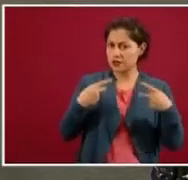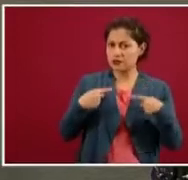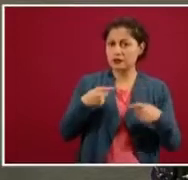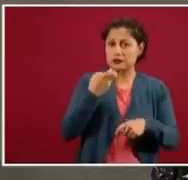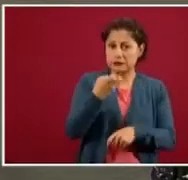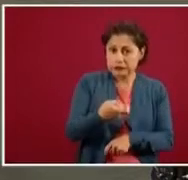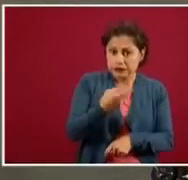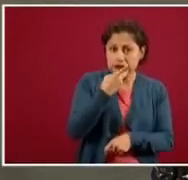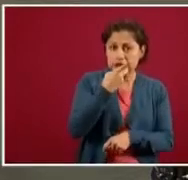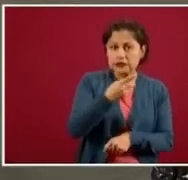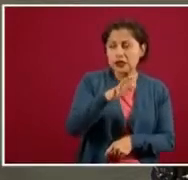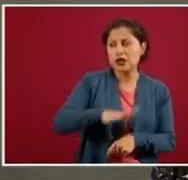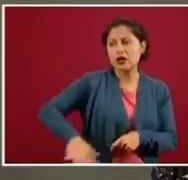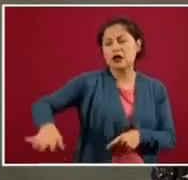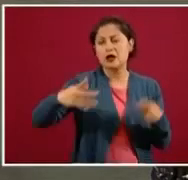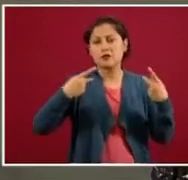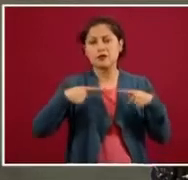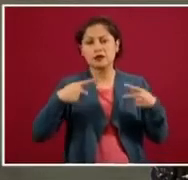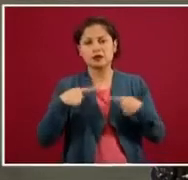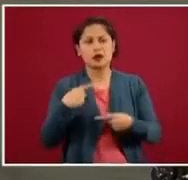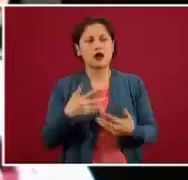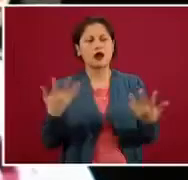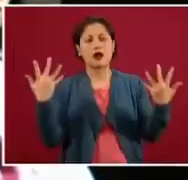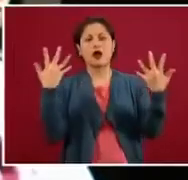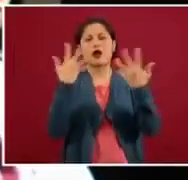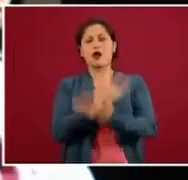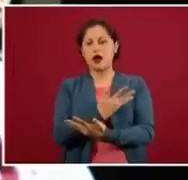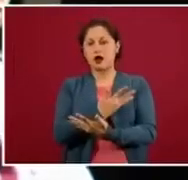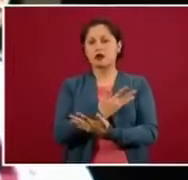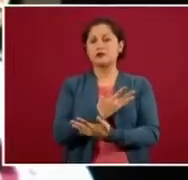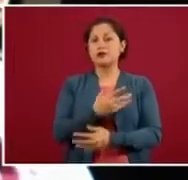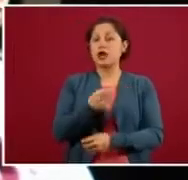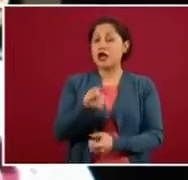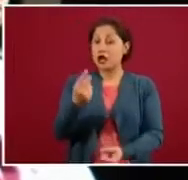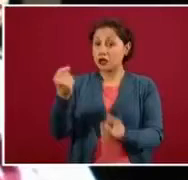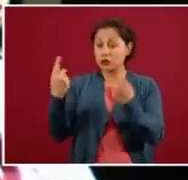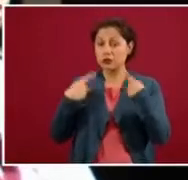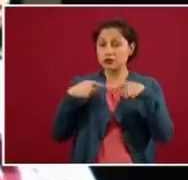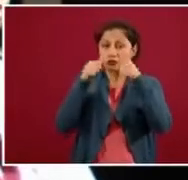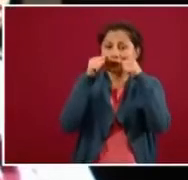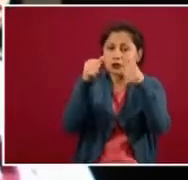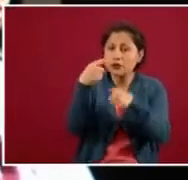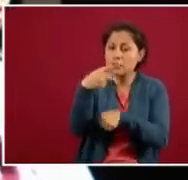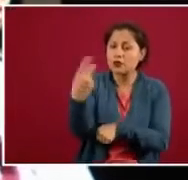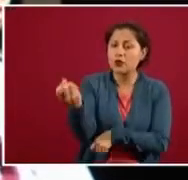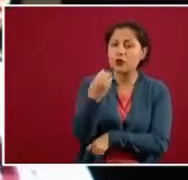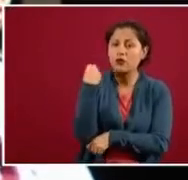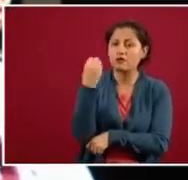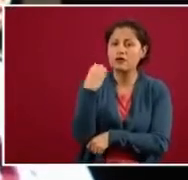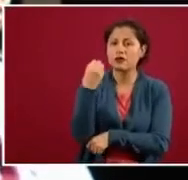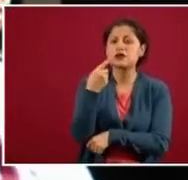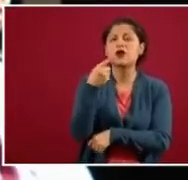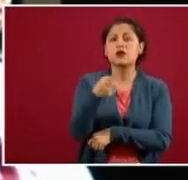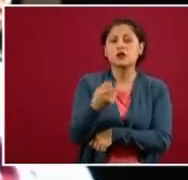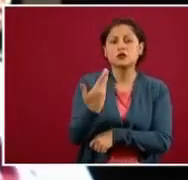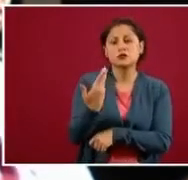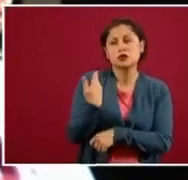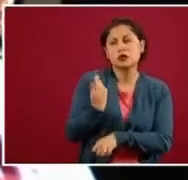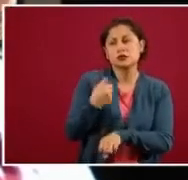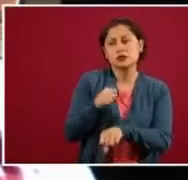voces públicas, bastantes. Quienes han escuchado sus conferencias saben que este dato usted lo ha dicho una y otra vez durante varias